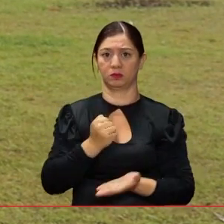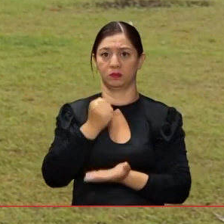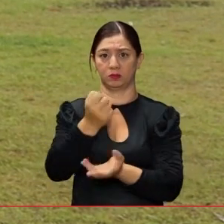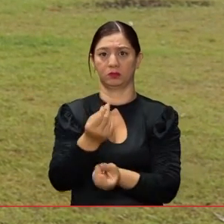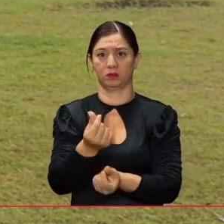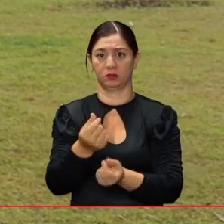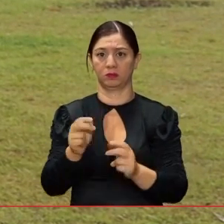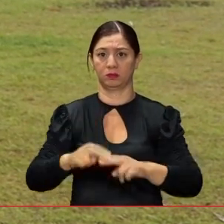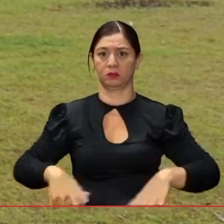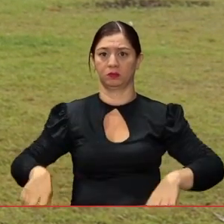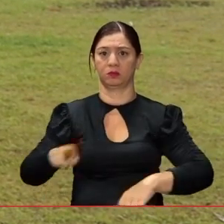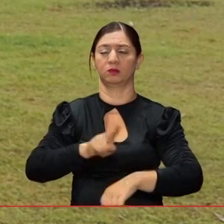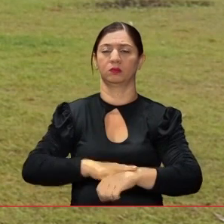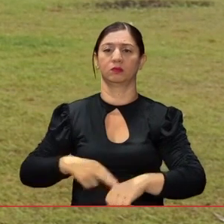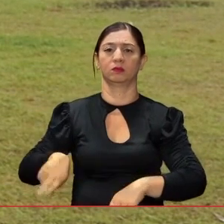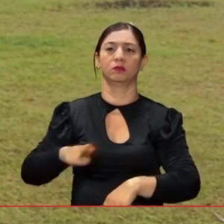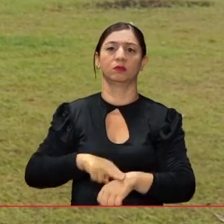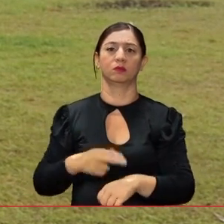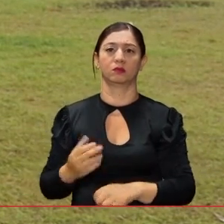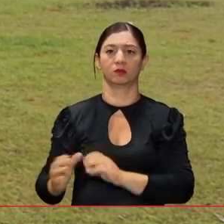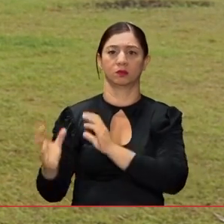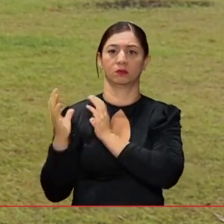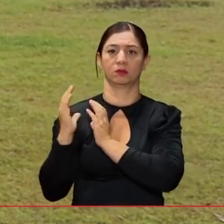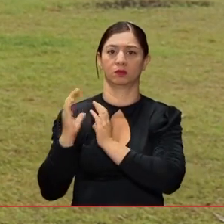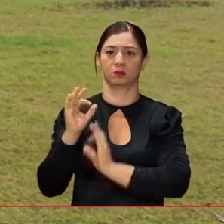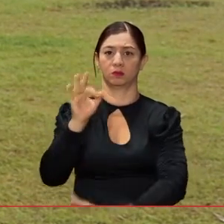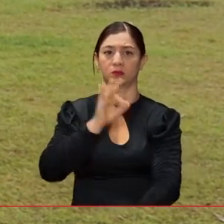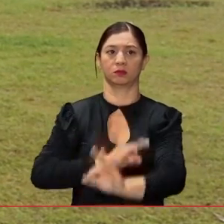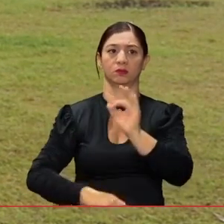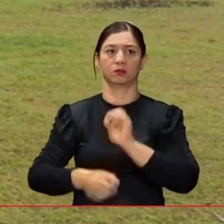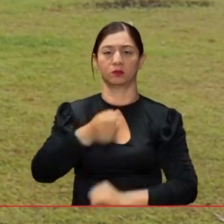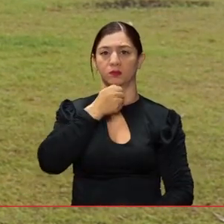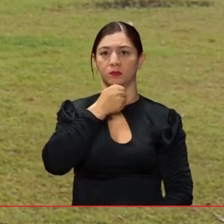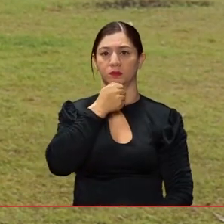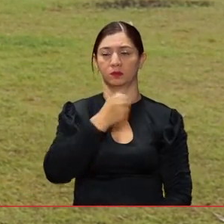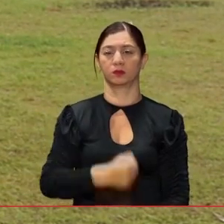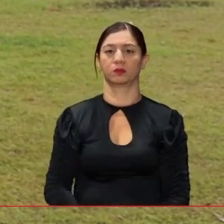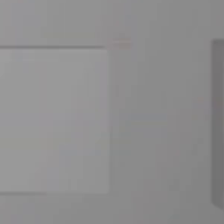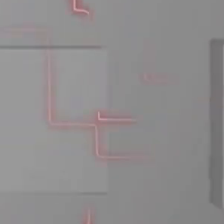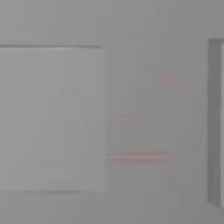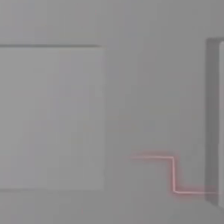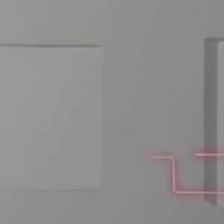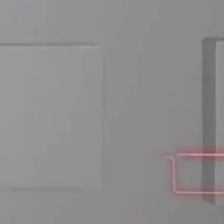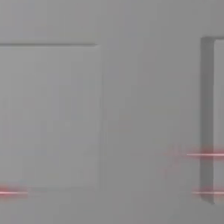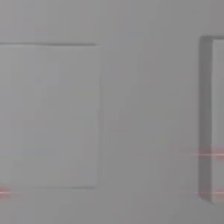sus recursos naturales. Desde Popayán informó Juan Pablo Velasco para Telepacífico Noticias.